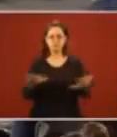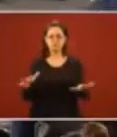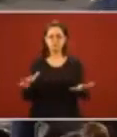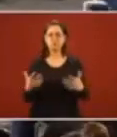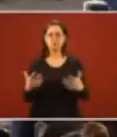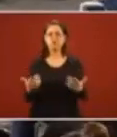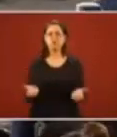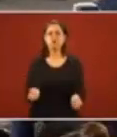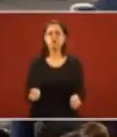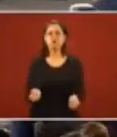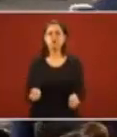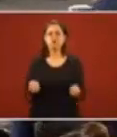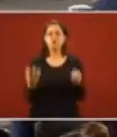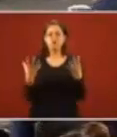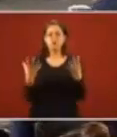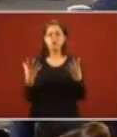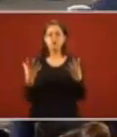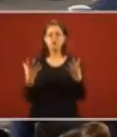cuántos